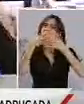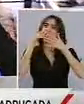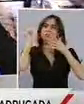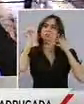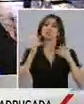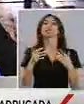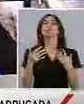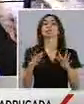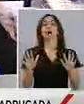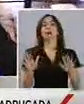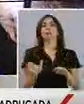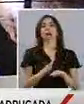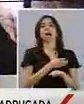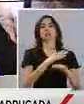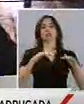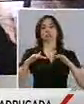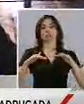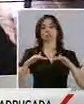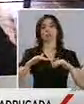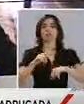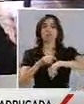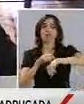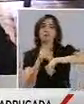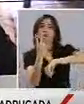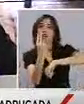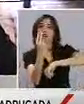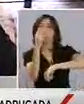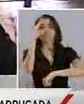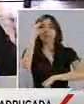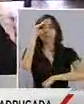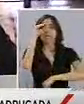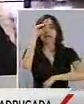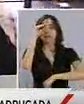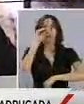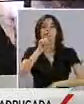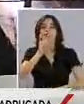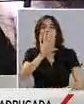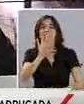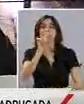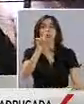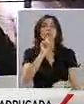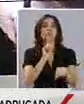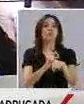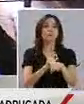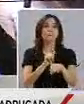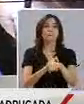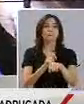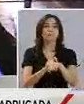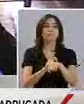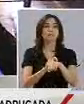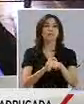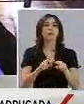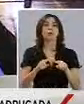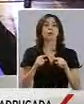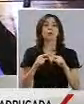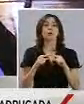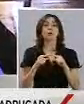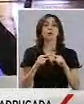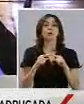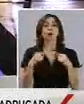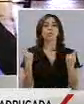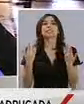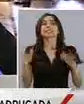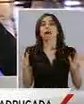Ya ha pasado este sismo. Son las 12 de la noche con 51 minutos. Estamos...